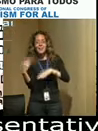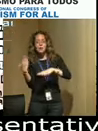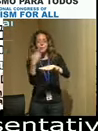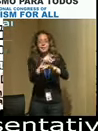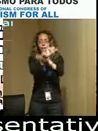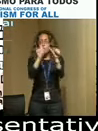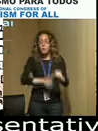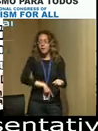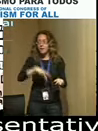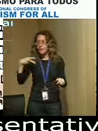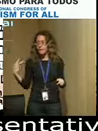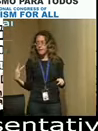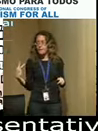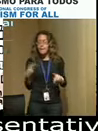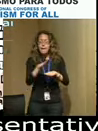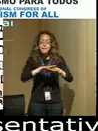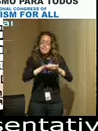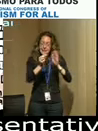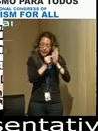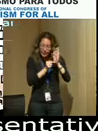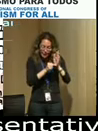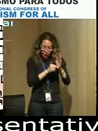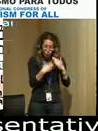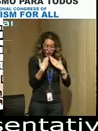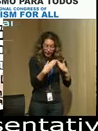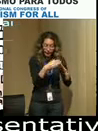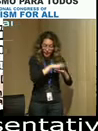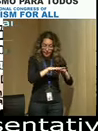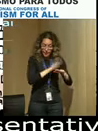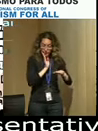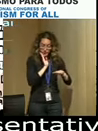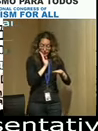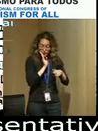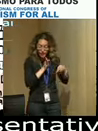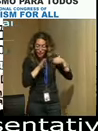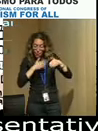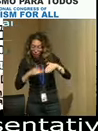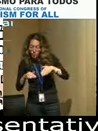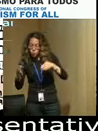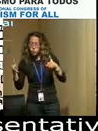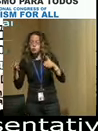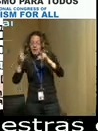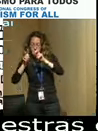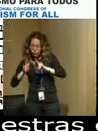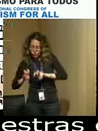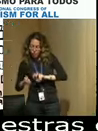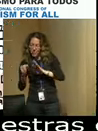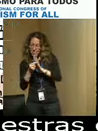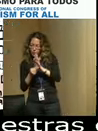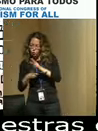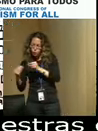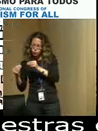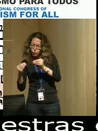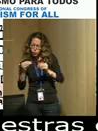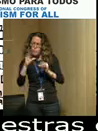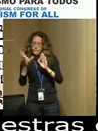es fácil buscar bases de datos que nos permitan realizar este tipo de estudio con una solvencia y con una robustez importante. ¿Qué es lo que hicimos nosotros? Lo que hicimos fue utilizar